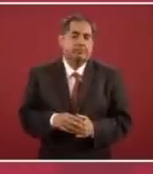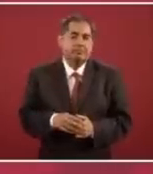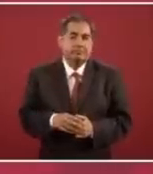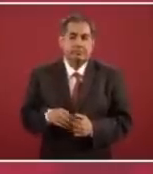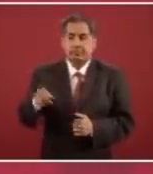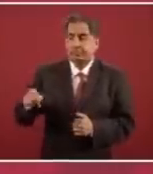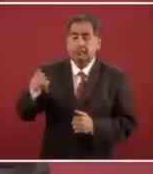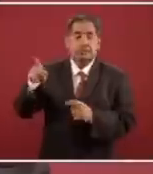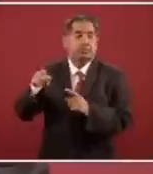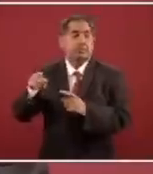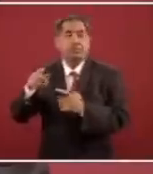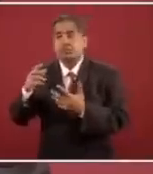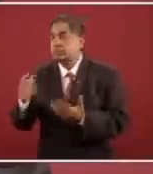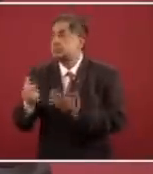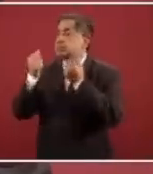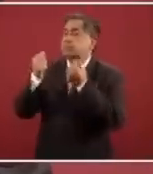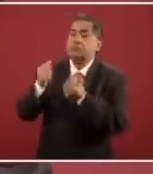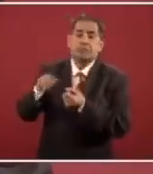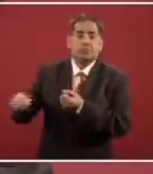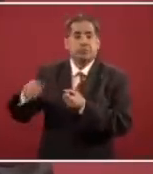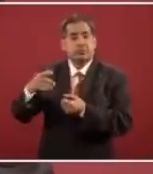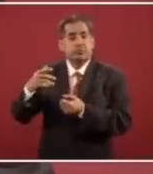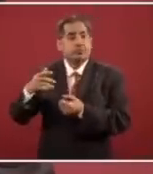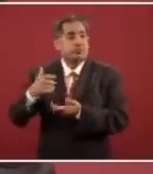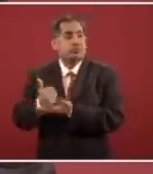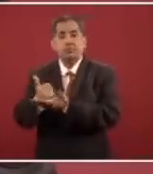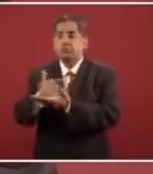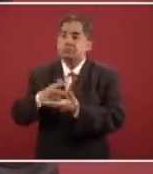la panacea, todo eso, ¿no?